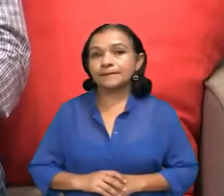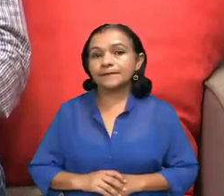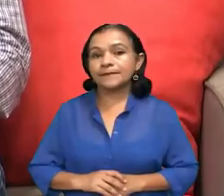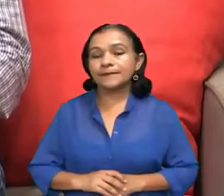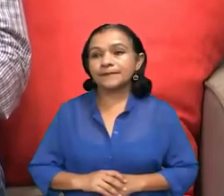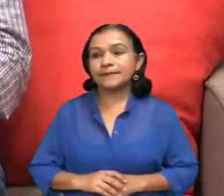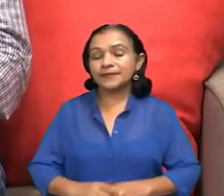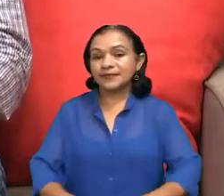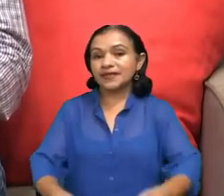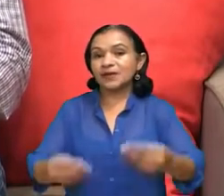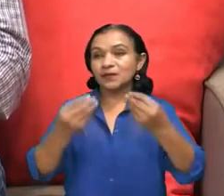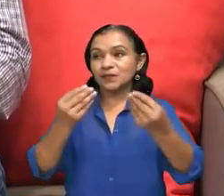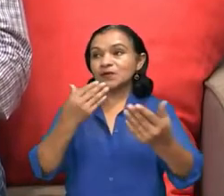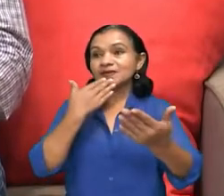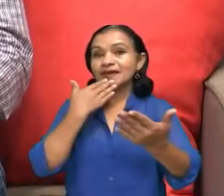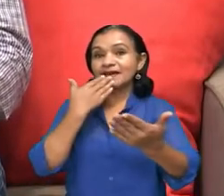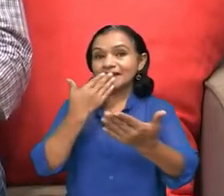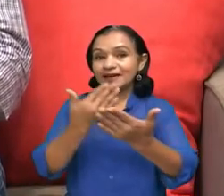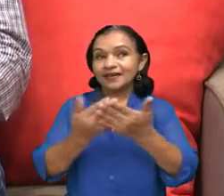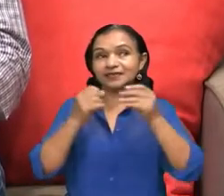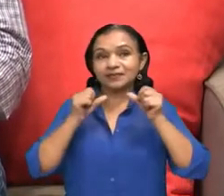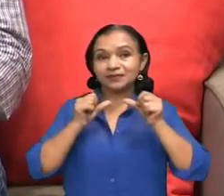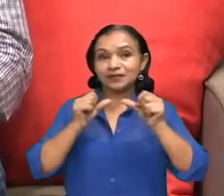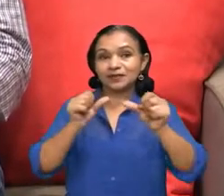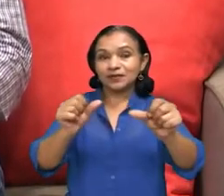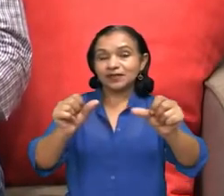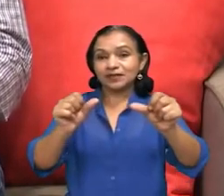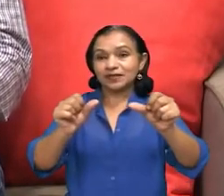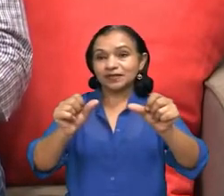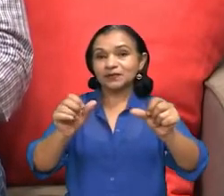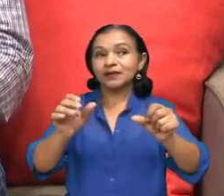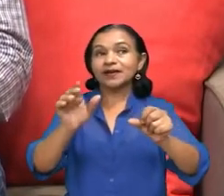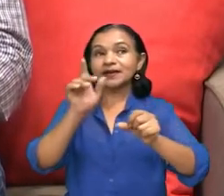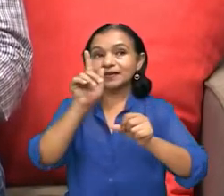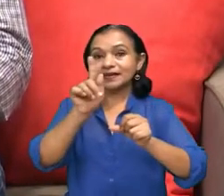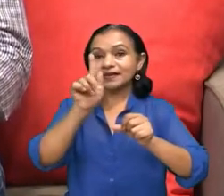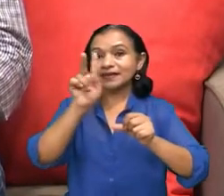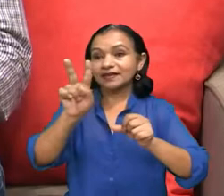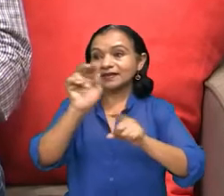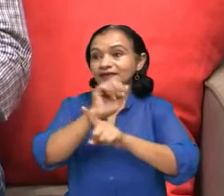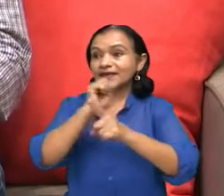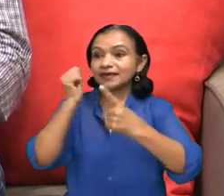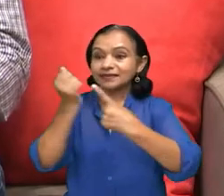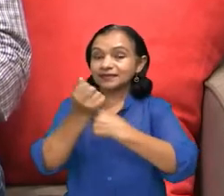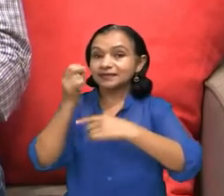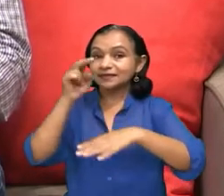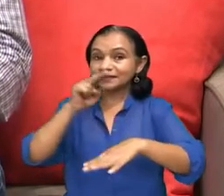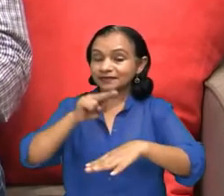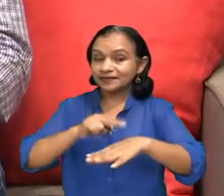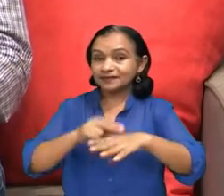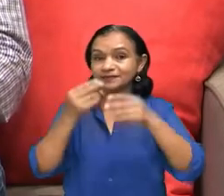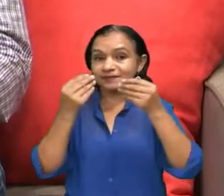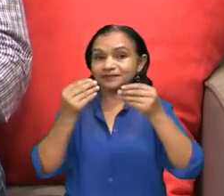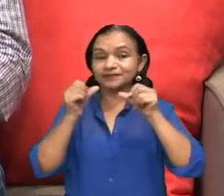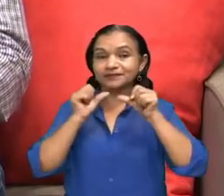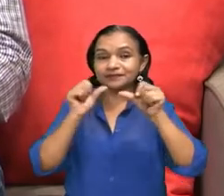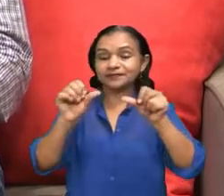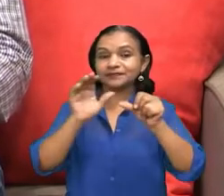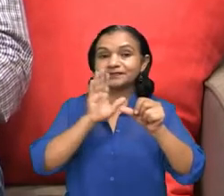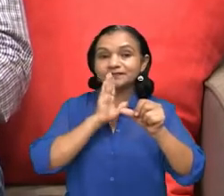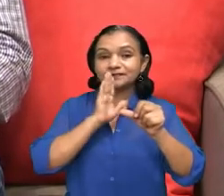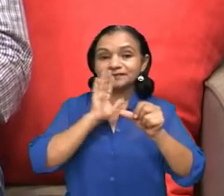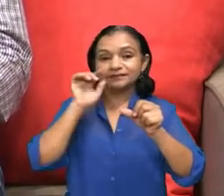el amarillo. Muchísimas gracias por continuar en sintonía del canal parlamentario. Muchísimas gracias por continuar acompañándonos en su programa desde el